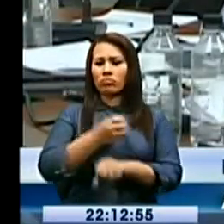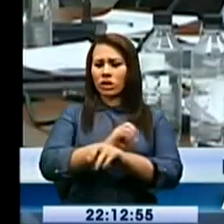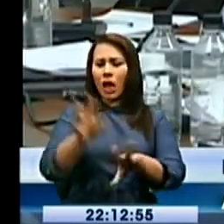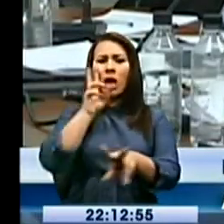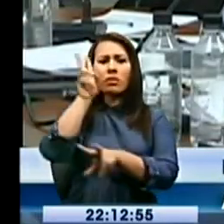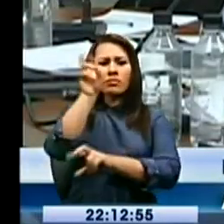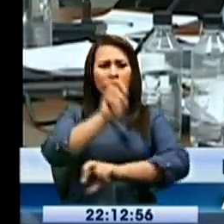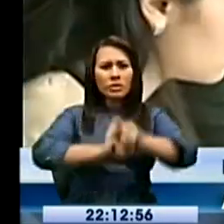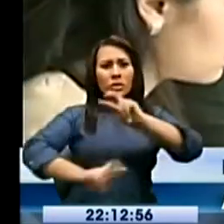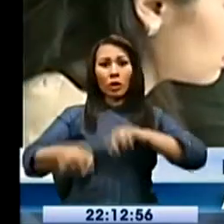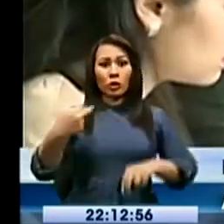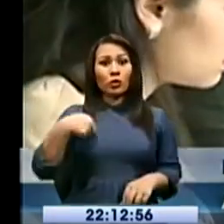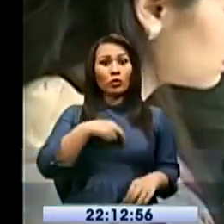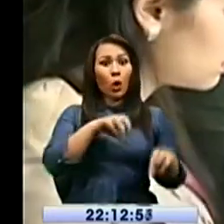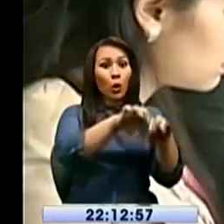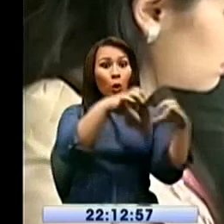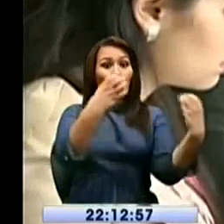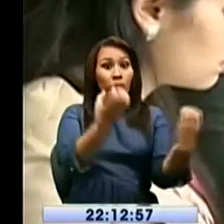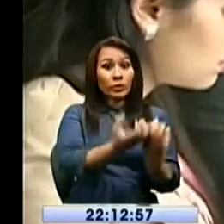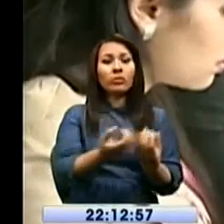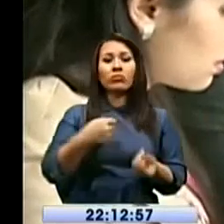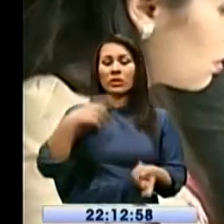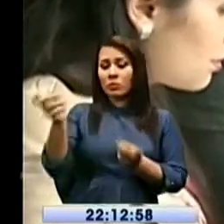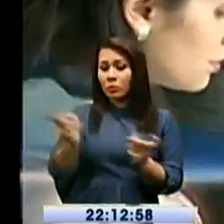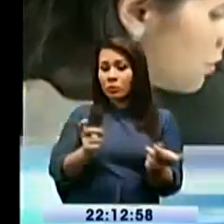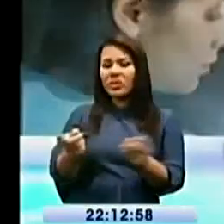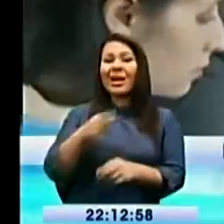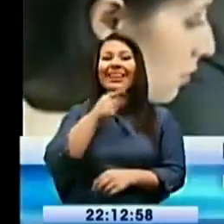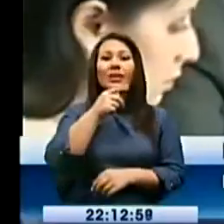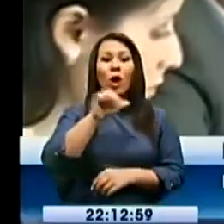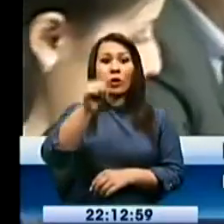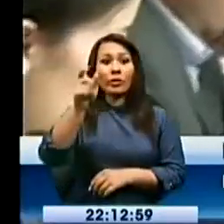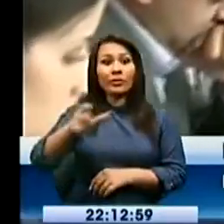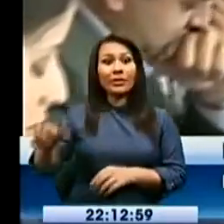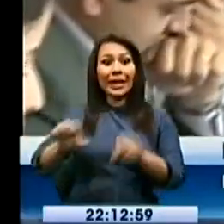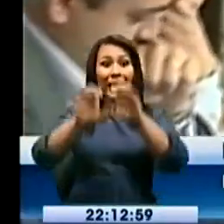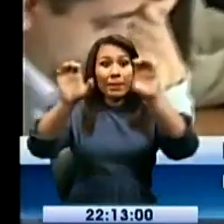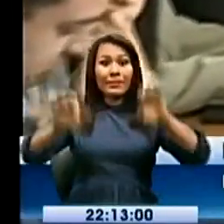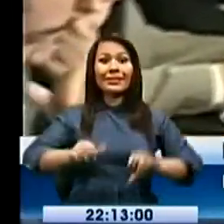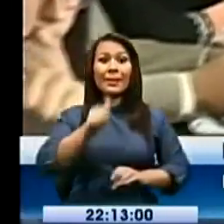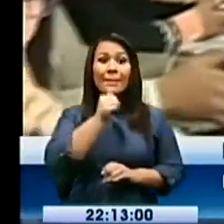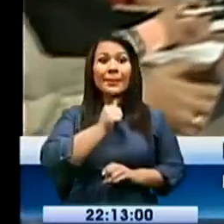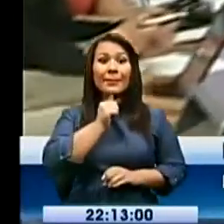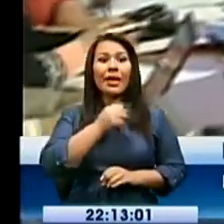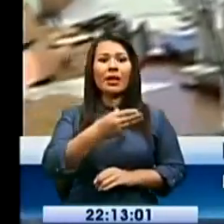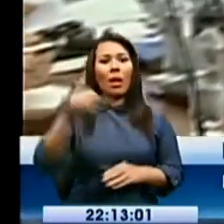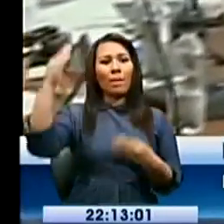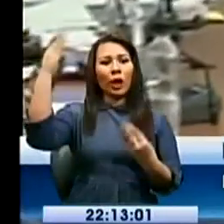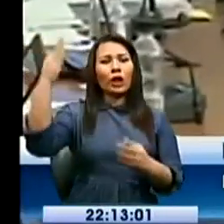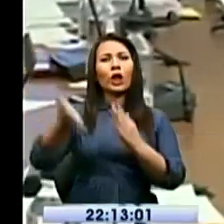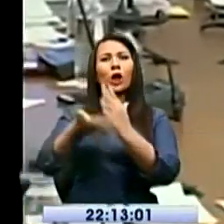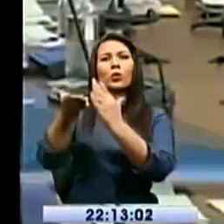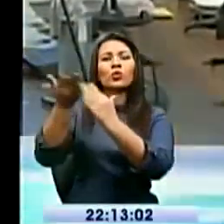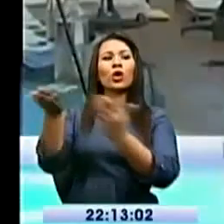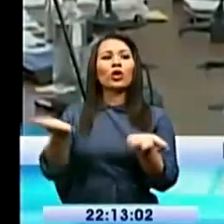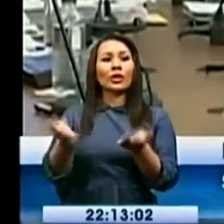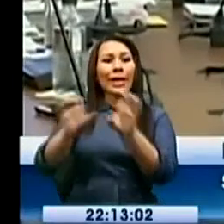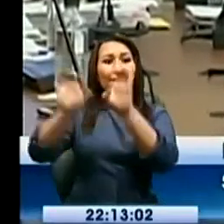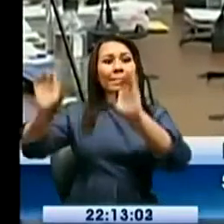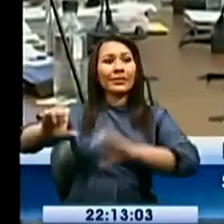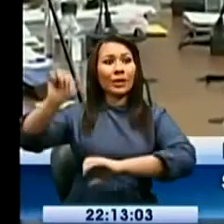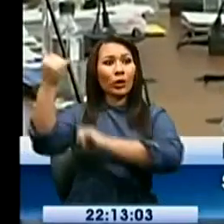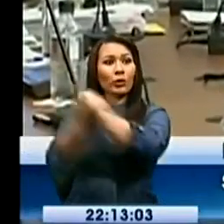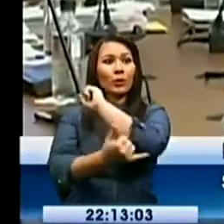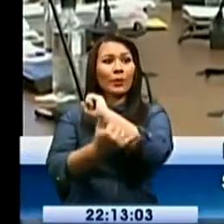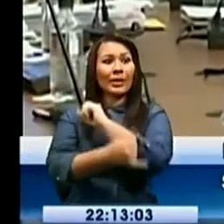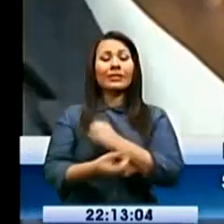preocupaciones que tenía la comisión. Aunque a la par reclaman a empresarios privados y políticos que han constituido empresas en el exterior y han enviado dinero